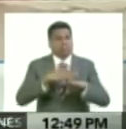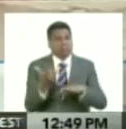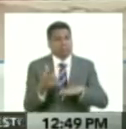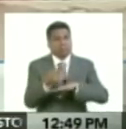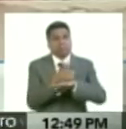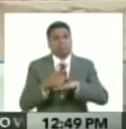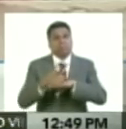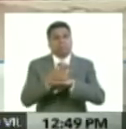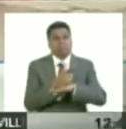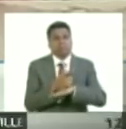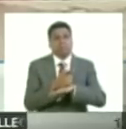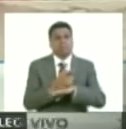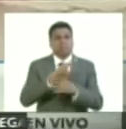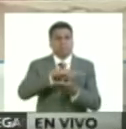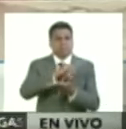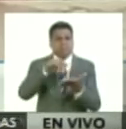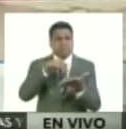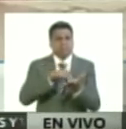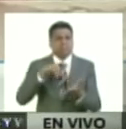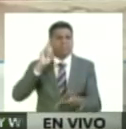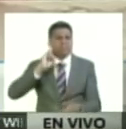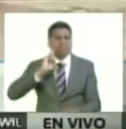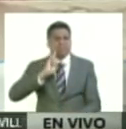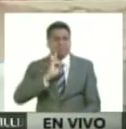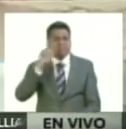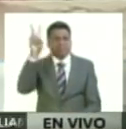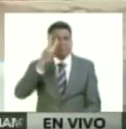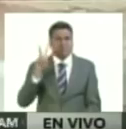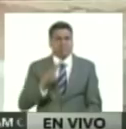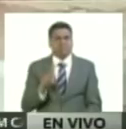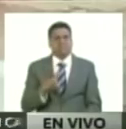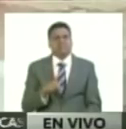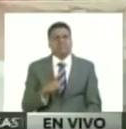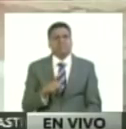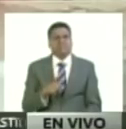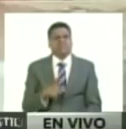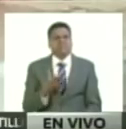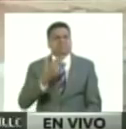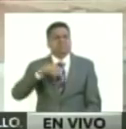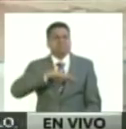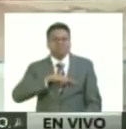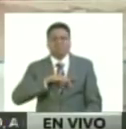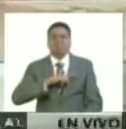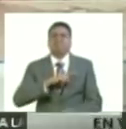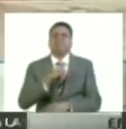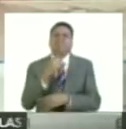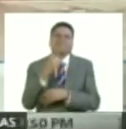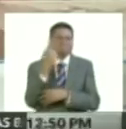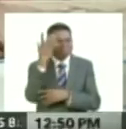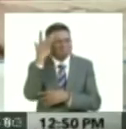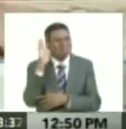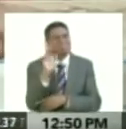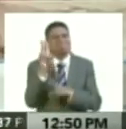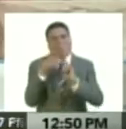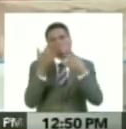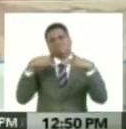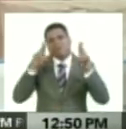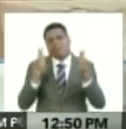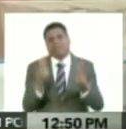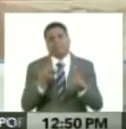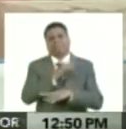la República Bolivariana de Venezuela, de forma terca, insiste en la paz,